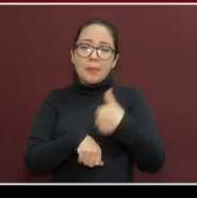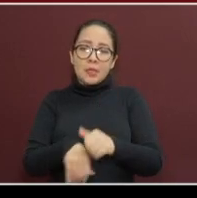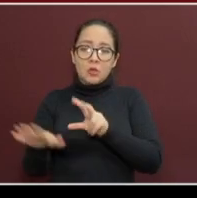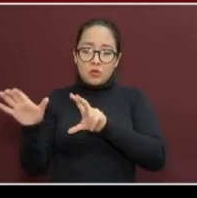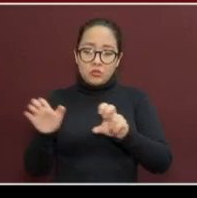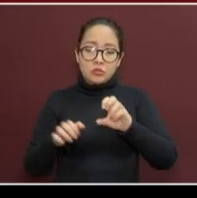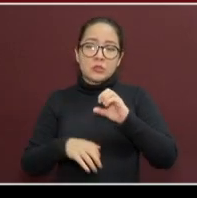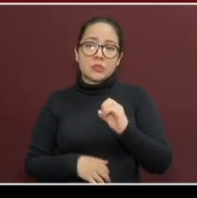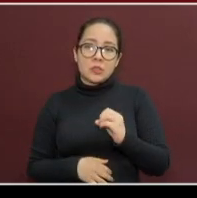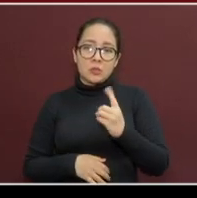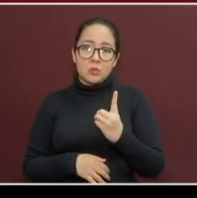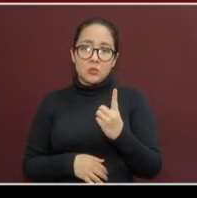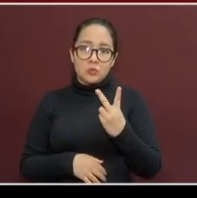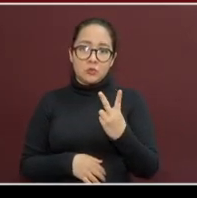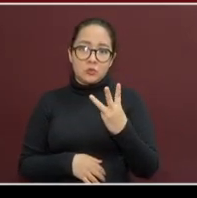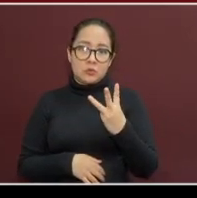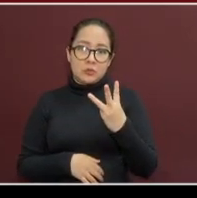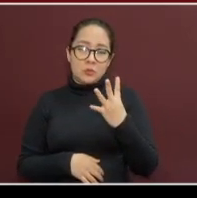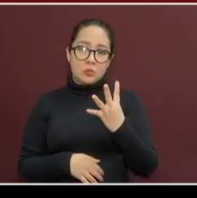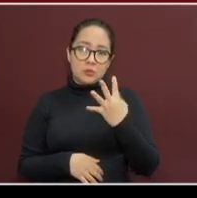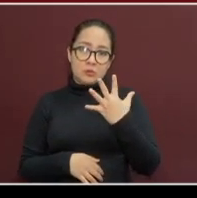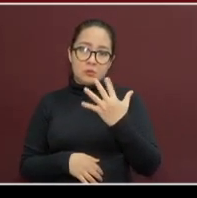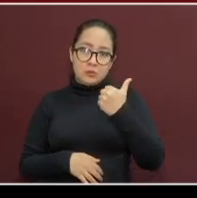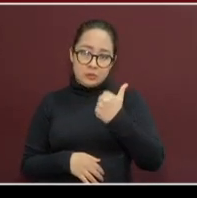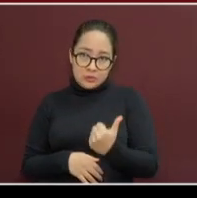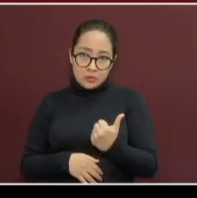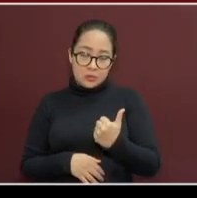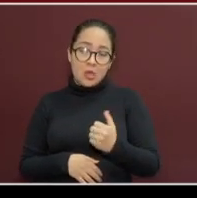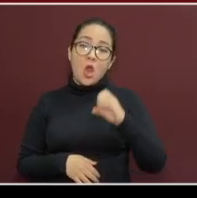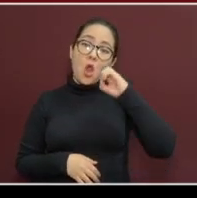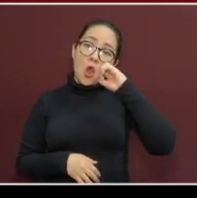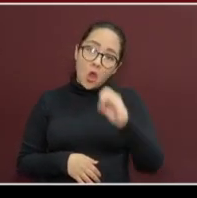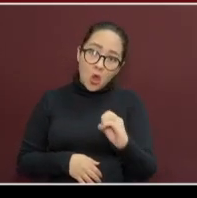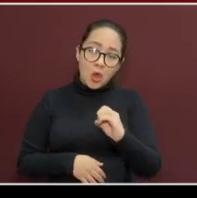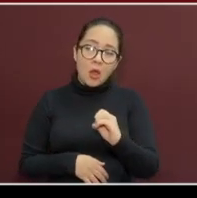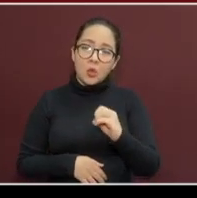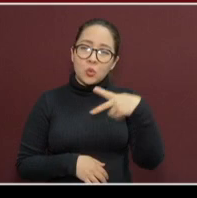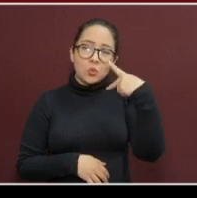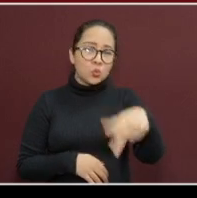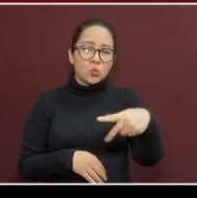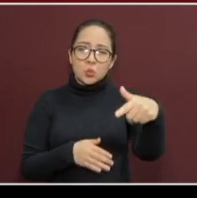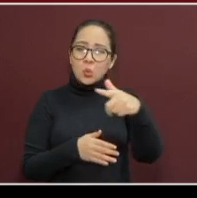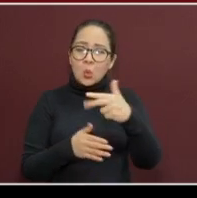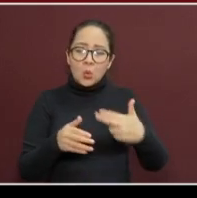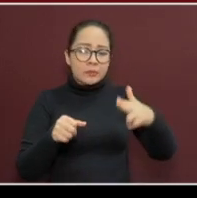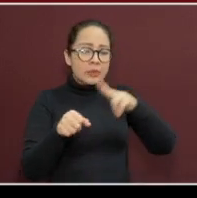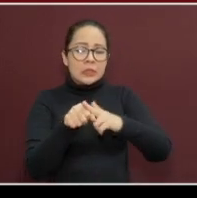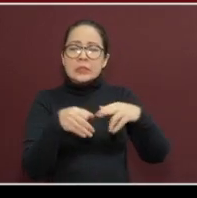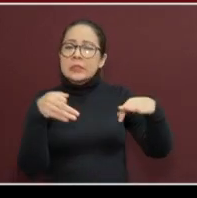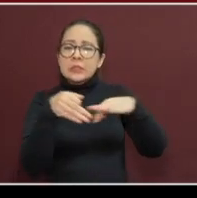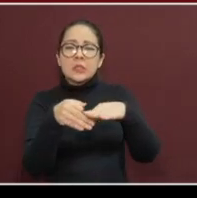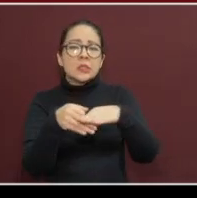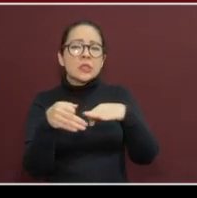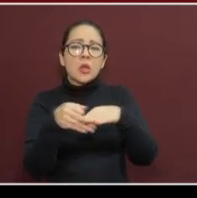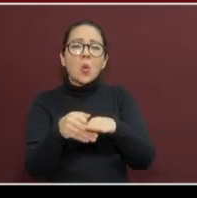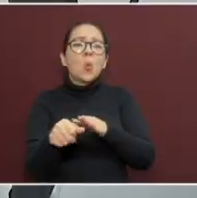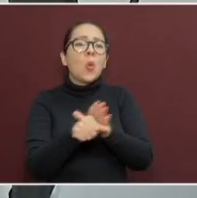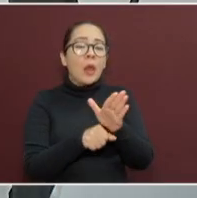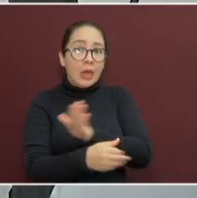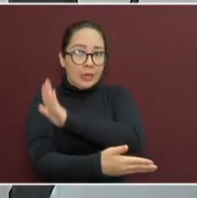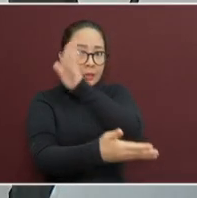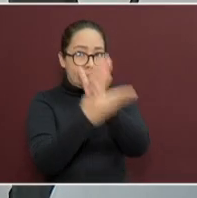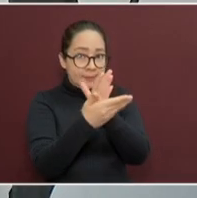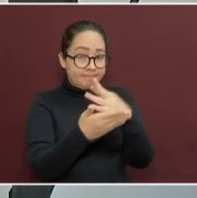cuatro cinco seis o acudir a la unidad del sector salud más cercano